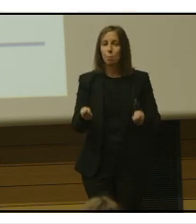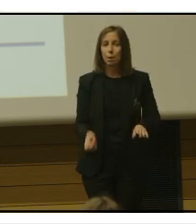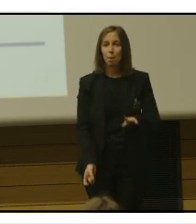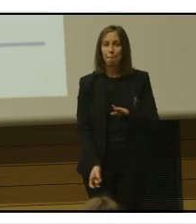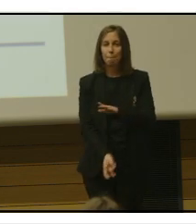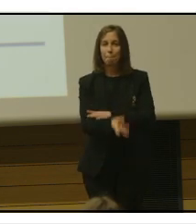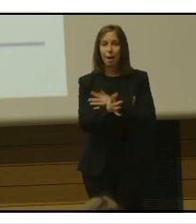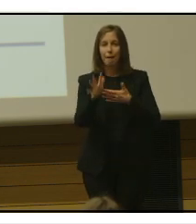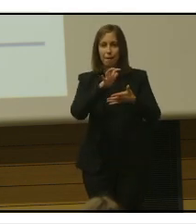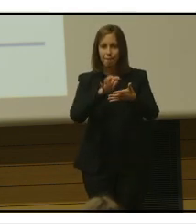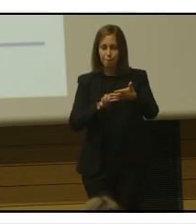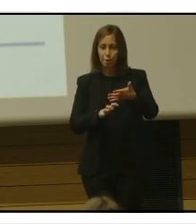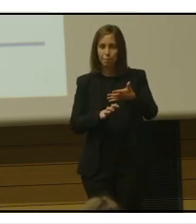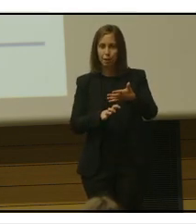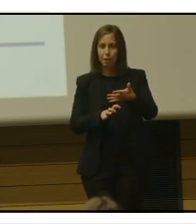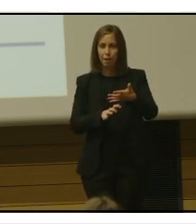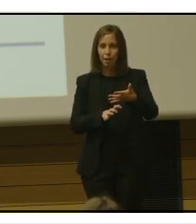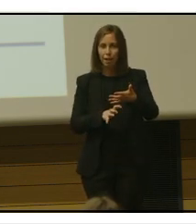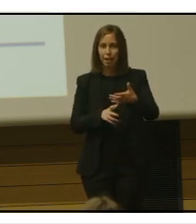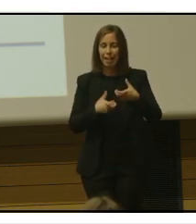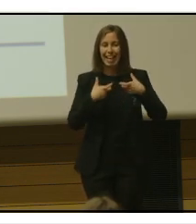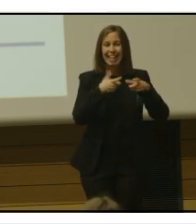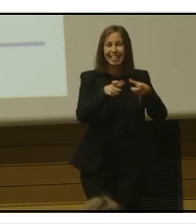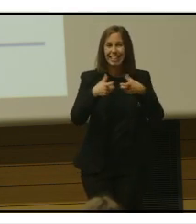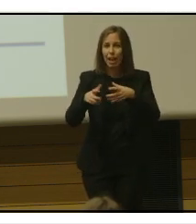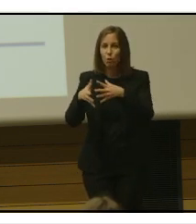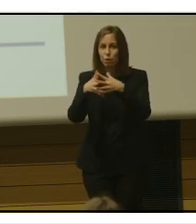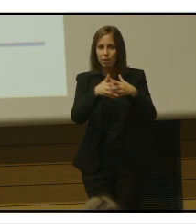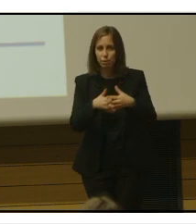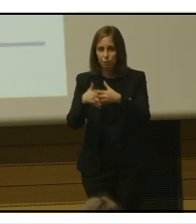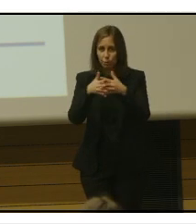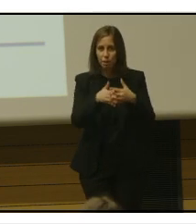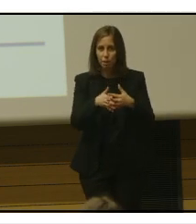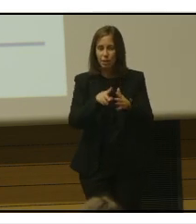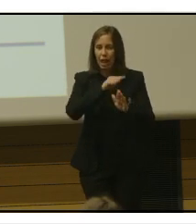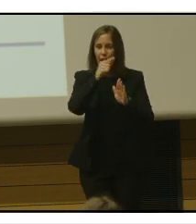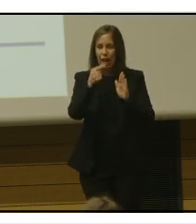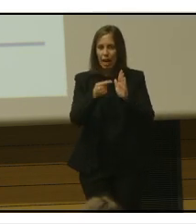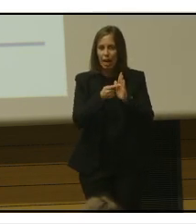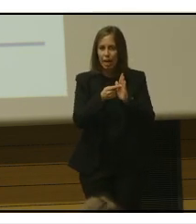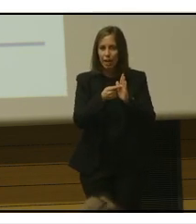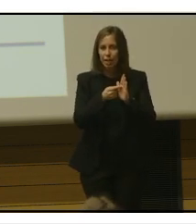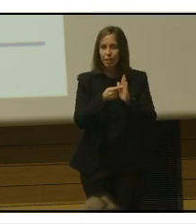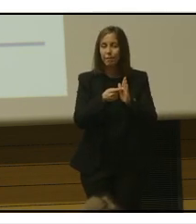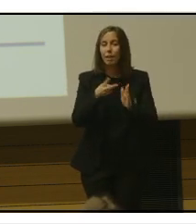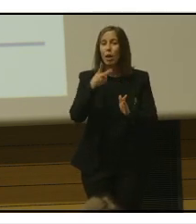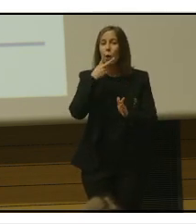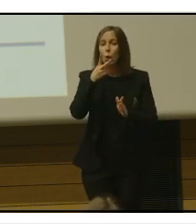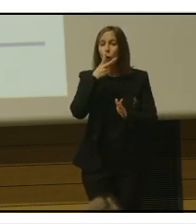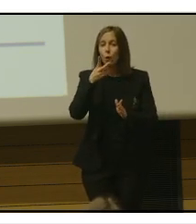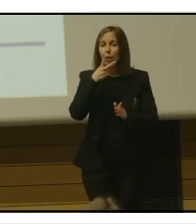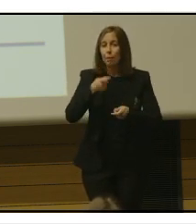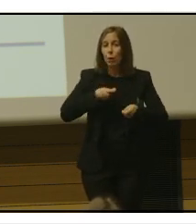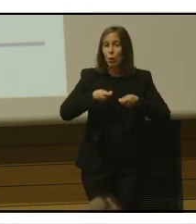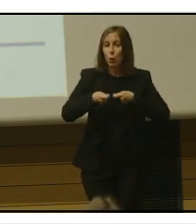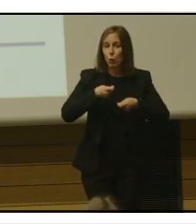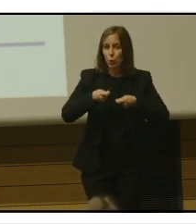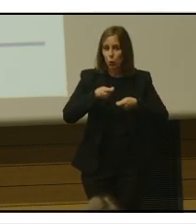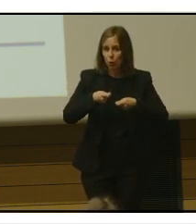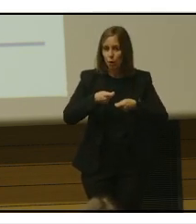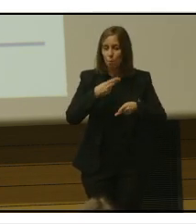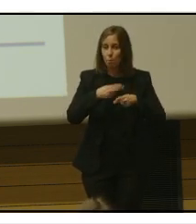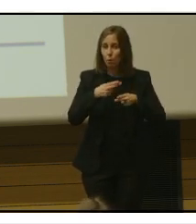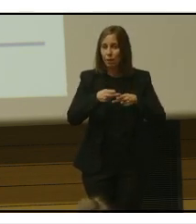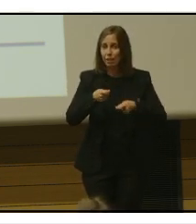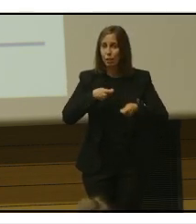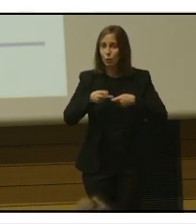General, se ve cómo diferentes estados de Estados Unidos empiezan a legislar políticas de control de tabaquismo. Políticas de control de